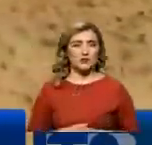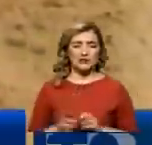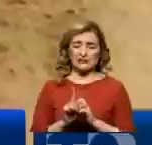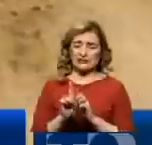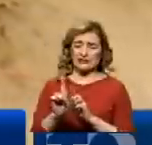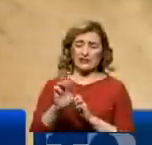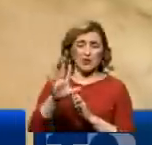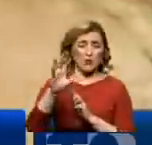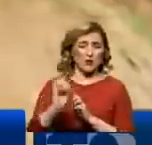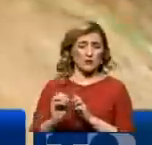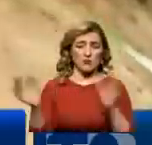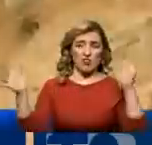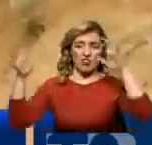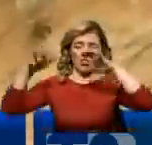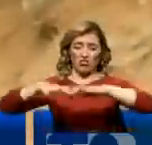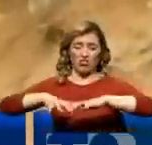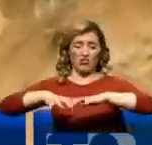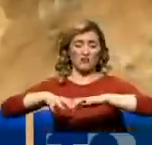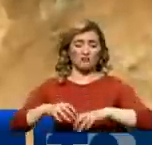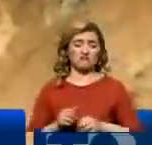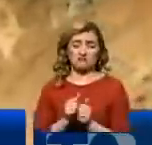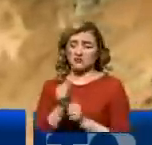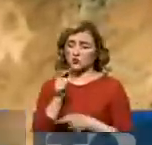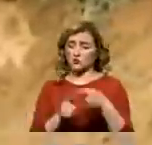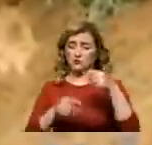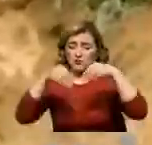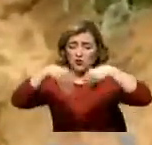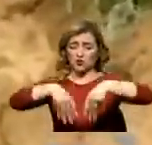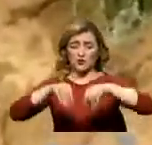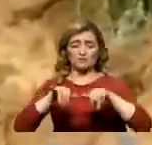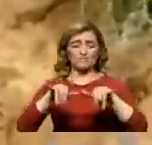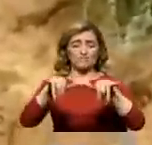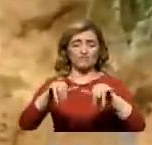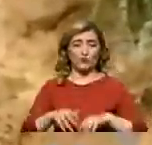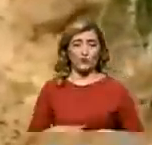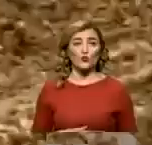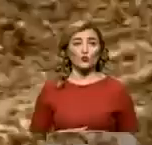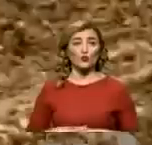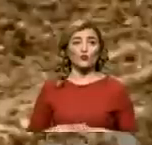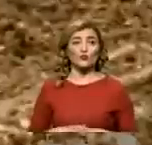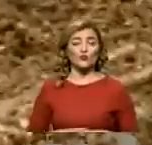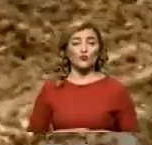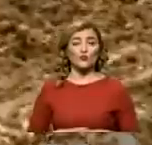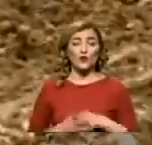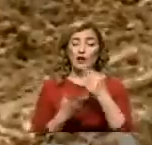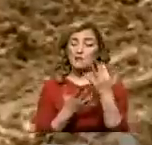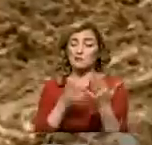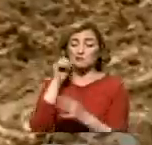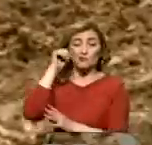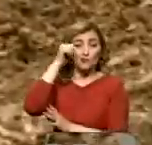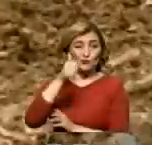se encuentran cubiertos y las lluvias no paran en esta provincia. Sin embargo, se espera que